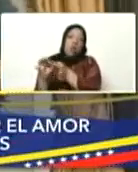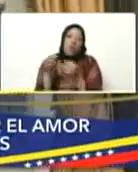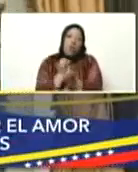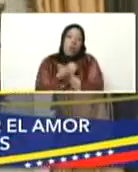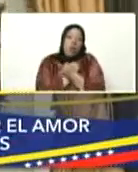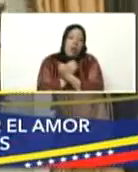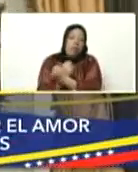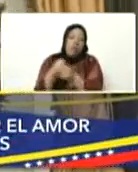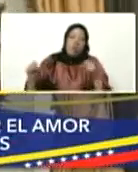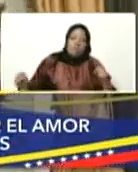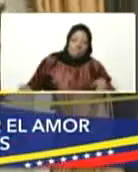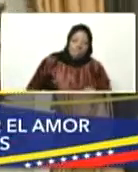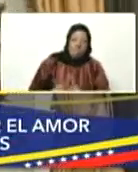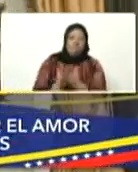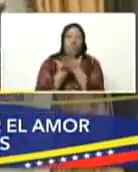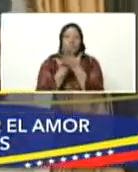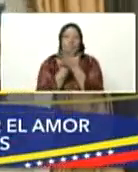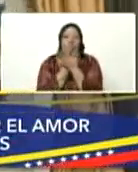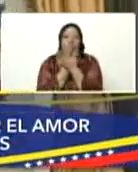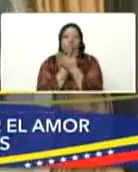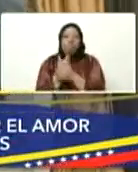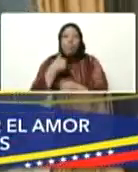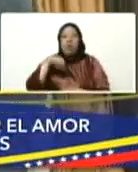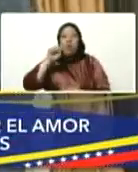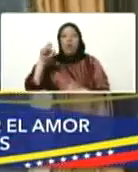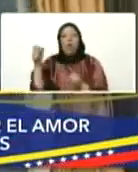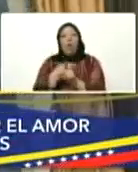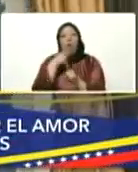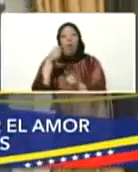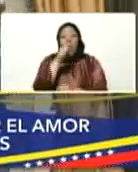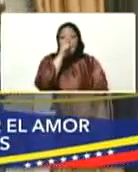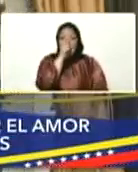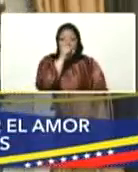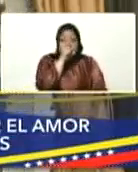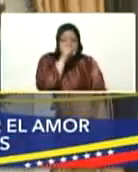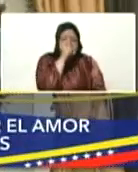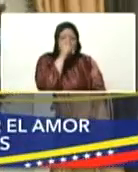en la esperanza, y en la batalla permanente.